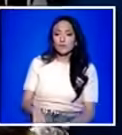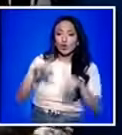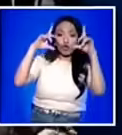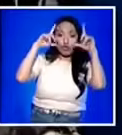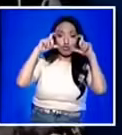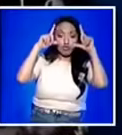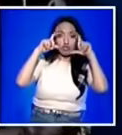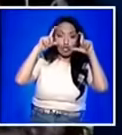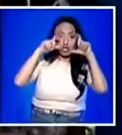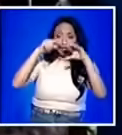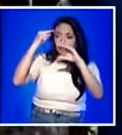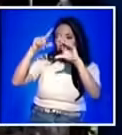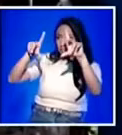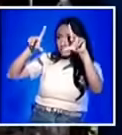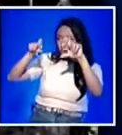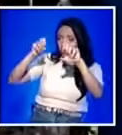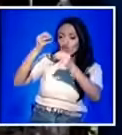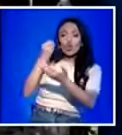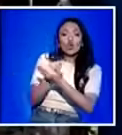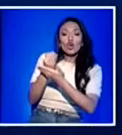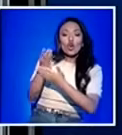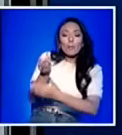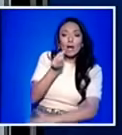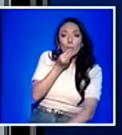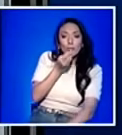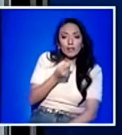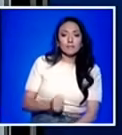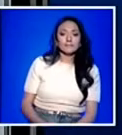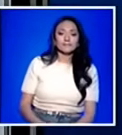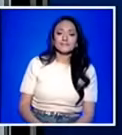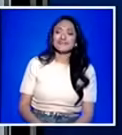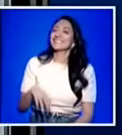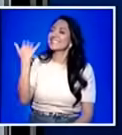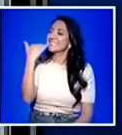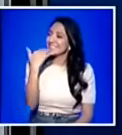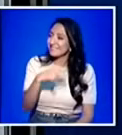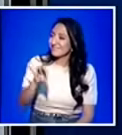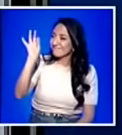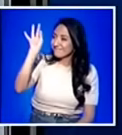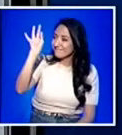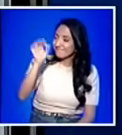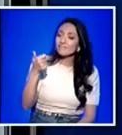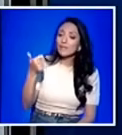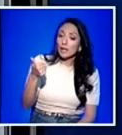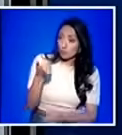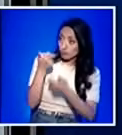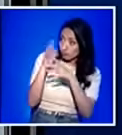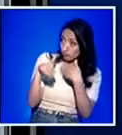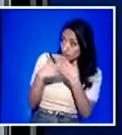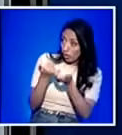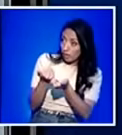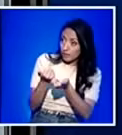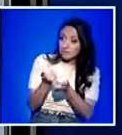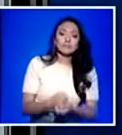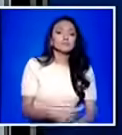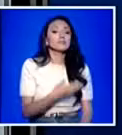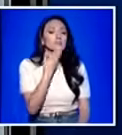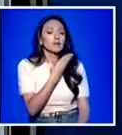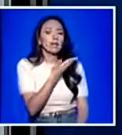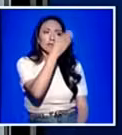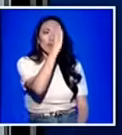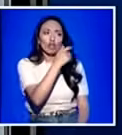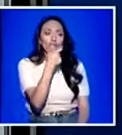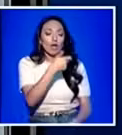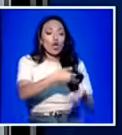foto del lugar donde están comprando la comida. De una, ñaño. ¿Cómo va todo? Bien, Ñaño. Gracias a Dios hicimos